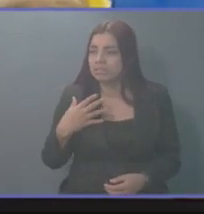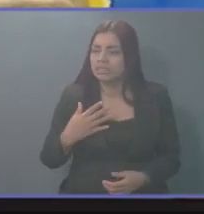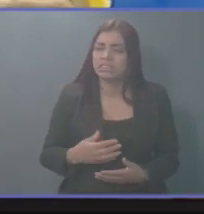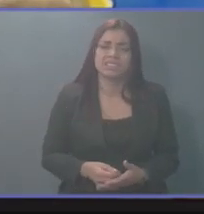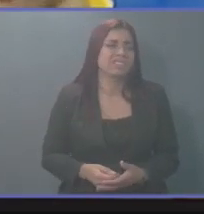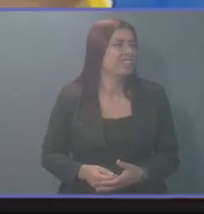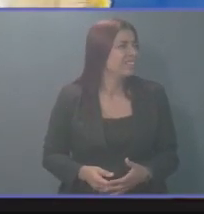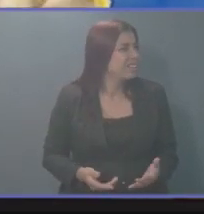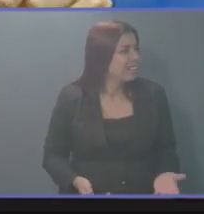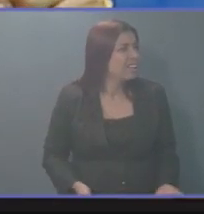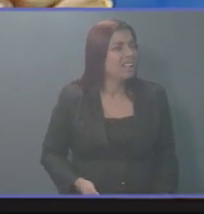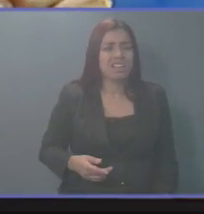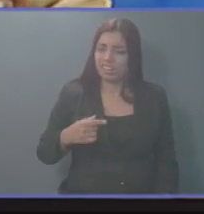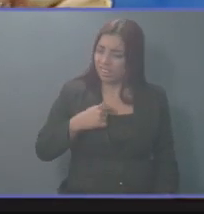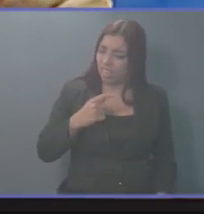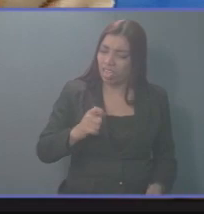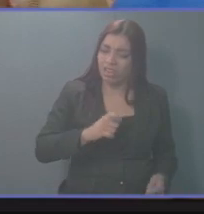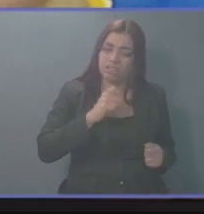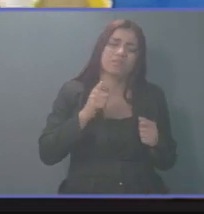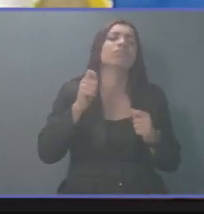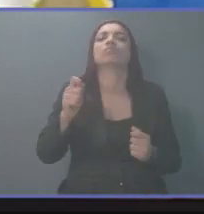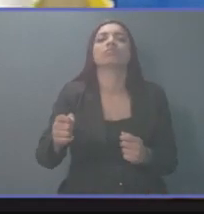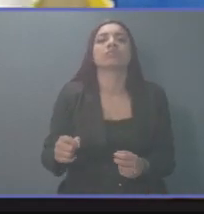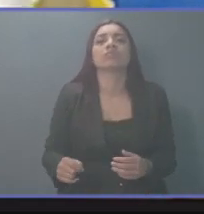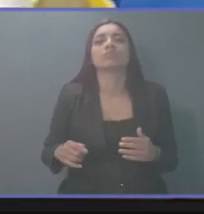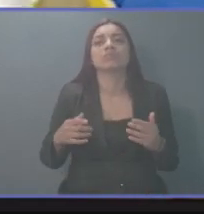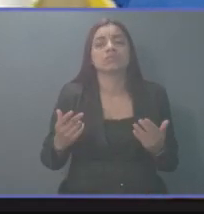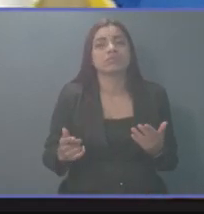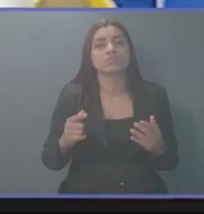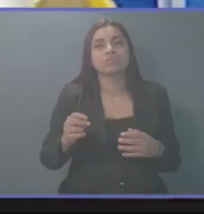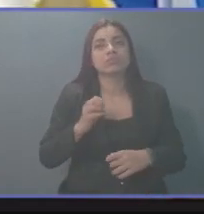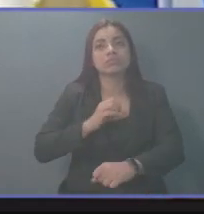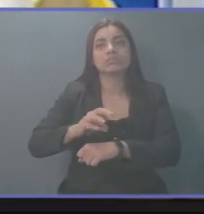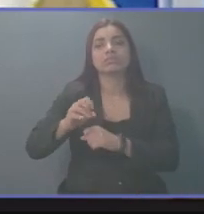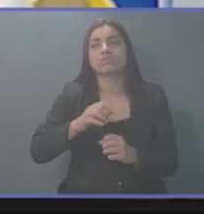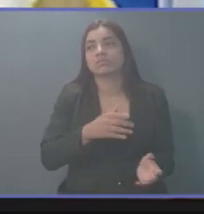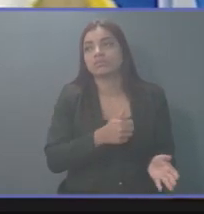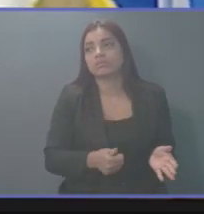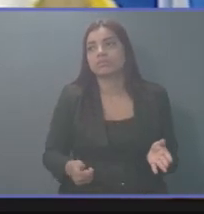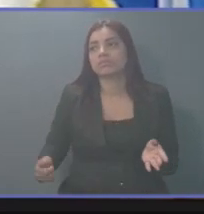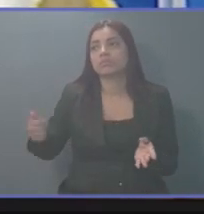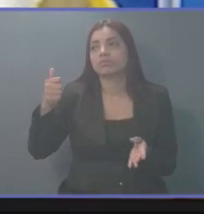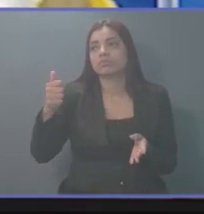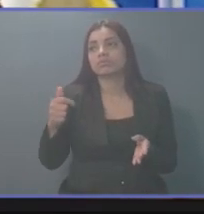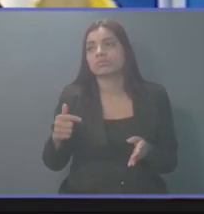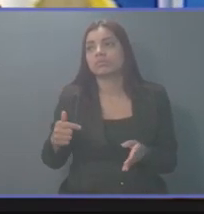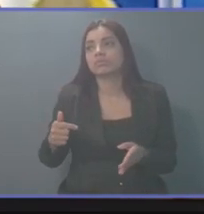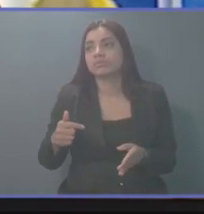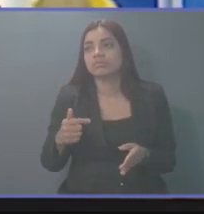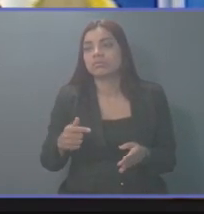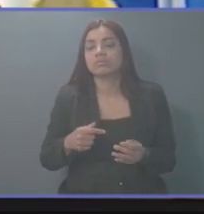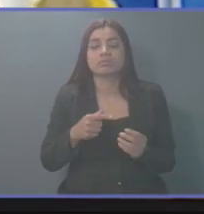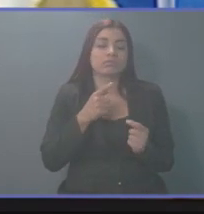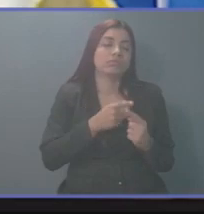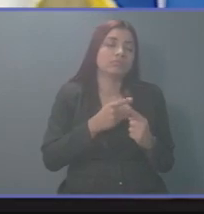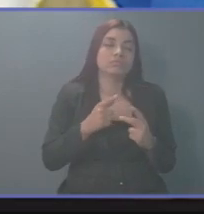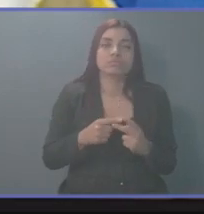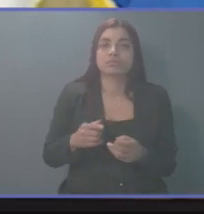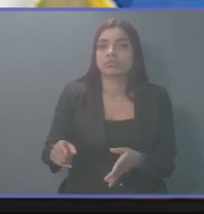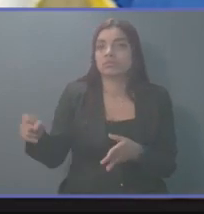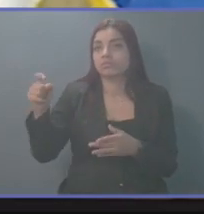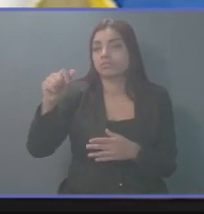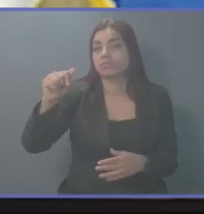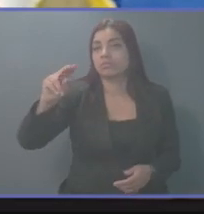ellos, que viniésemos aquí para pasar un recomendable, y esto es adicional al otro planteamiento, un